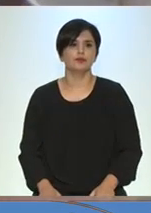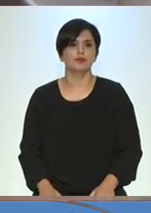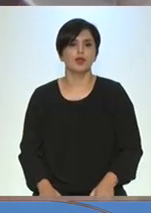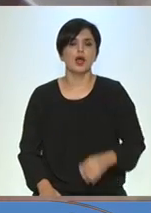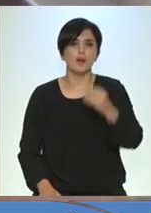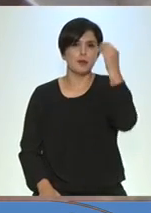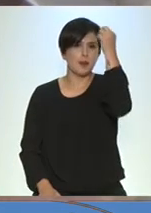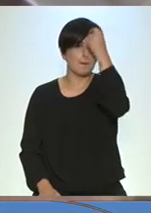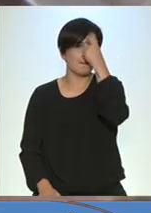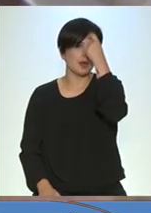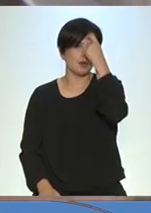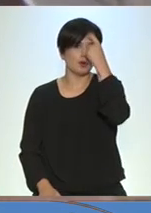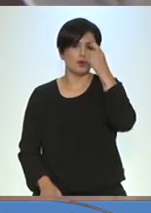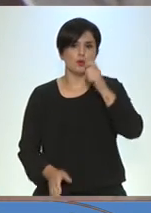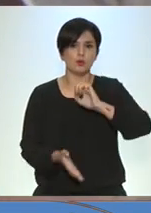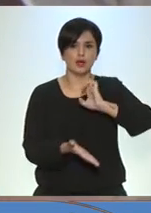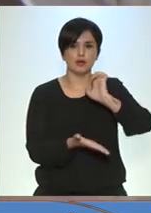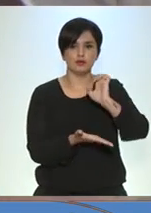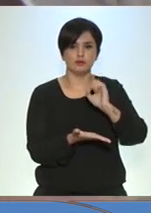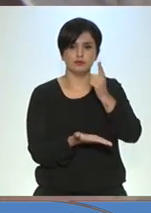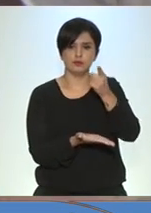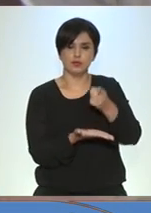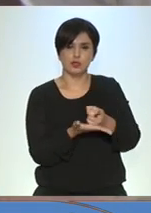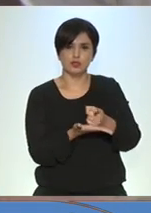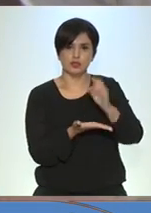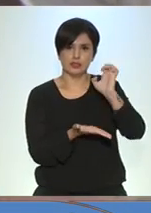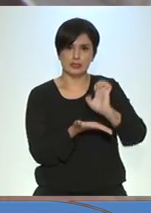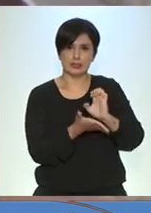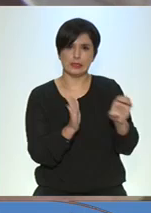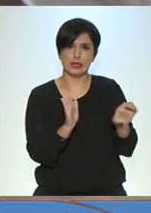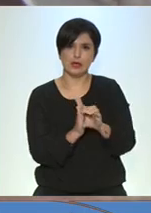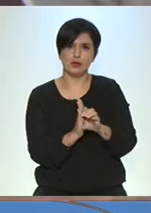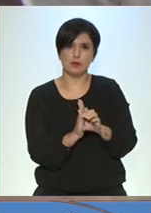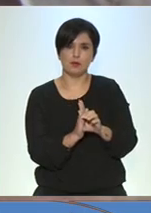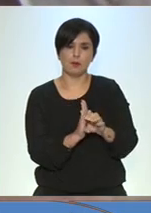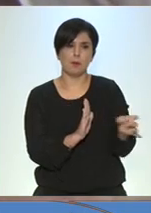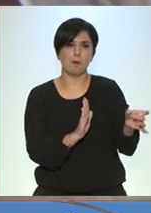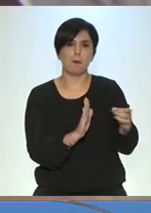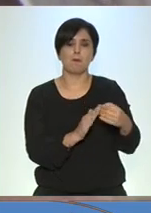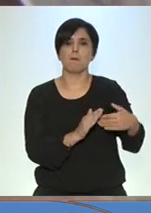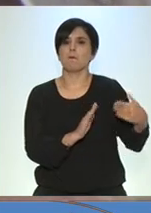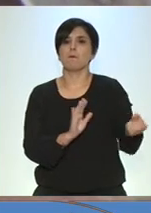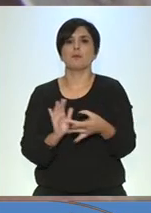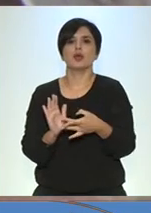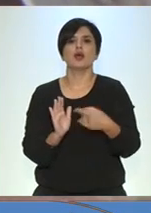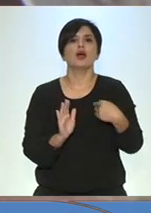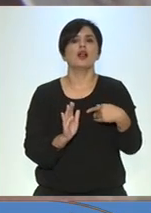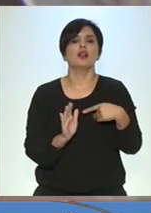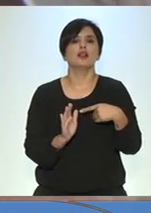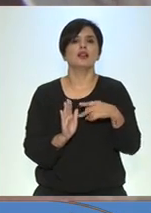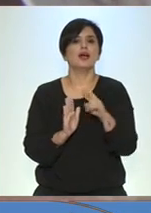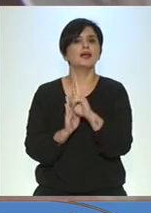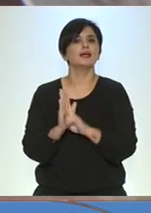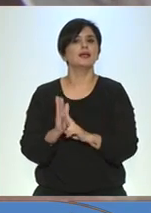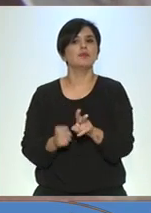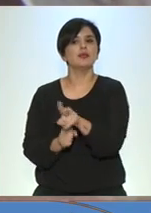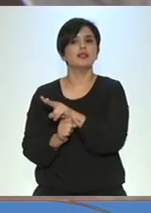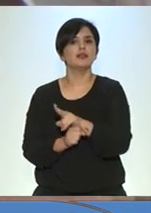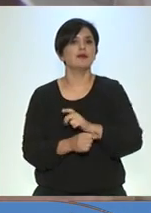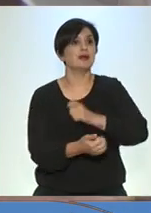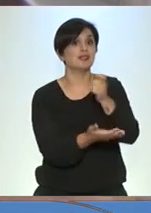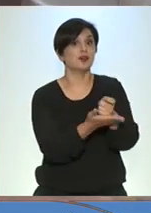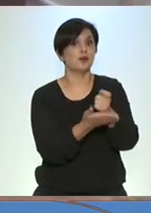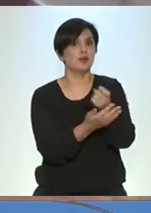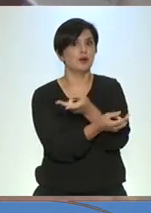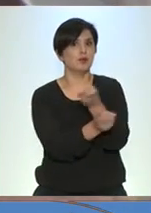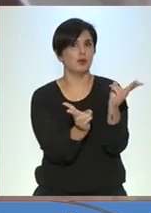excepción permitan saltarse las reglas administrativas para agilizar las compras públicas. Las investigaciones de la Contraloría y